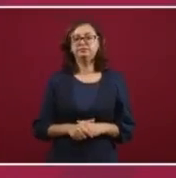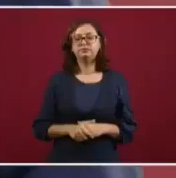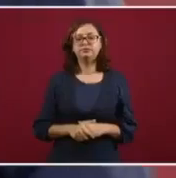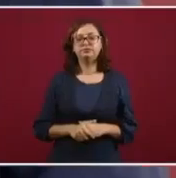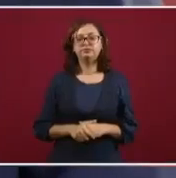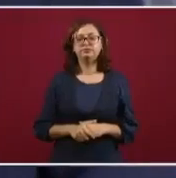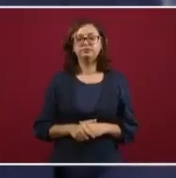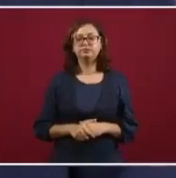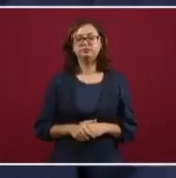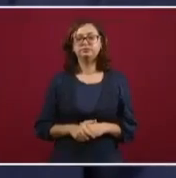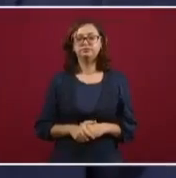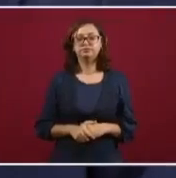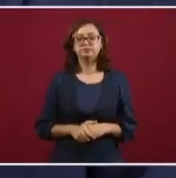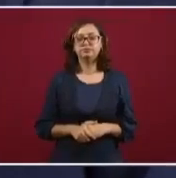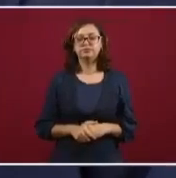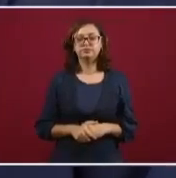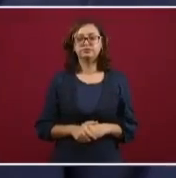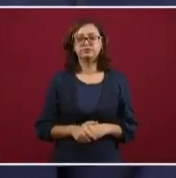por